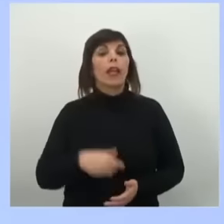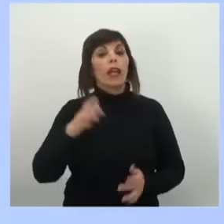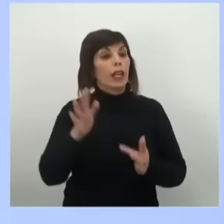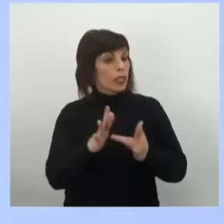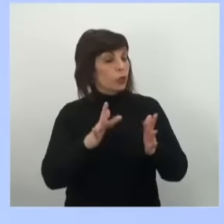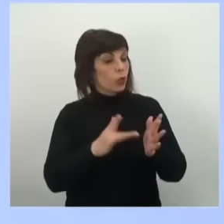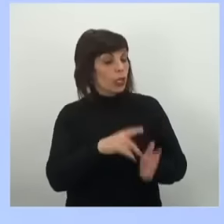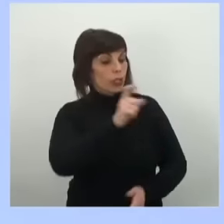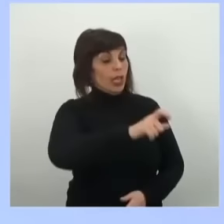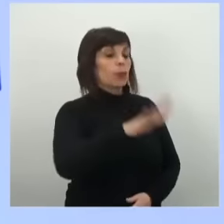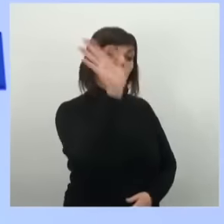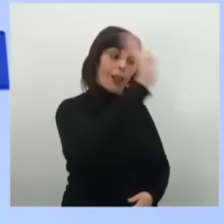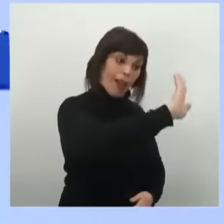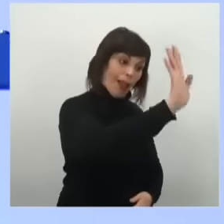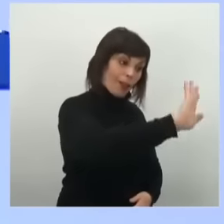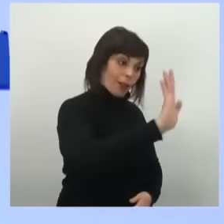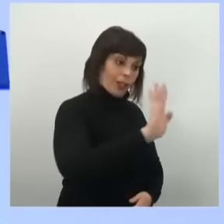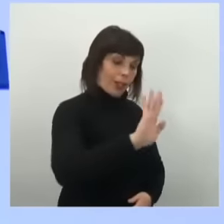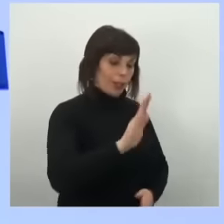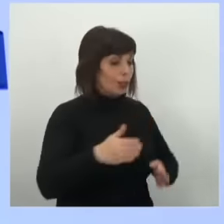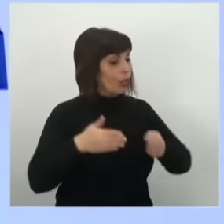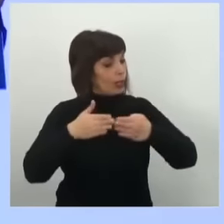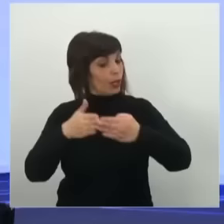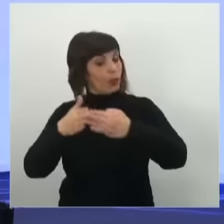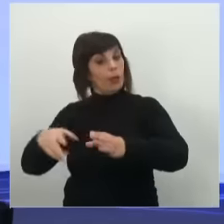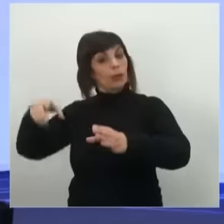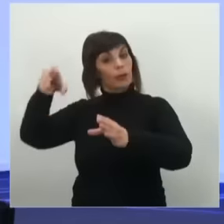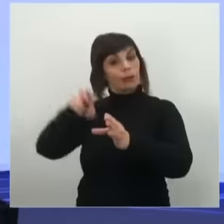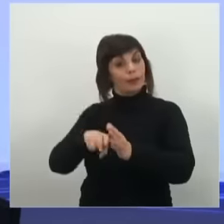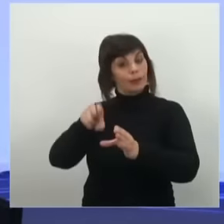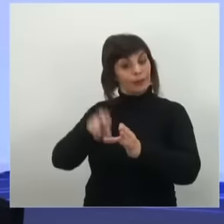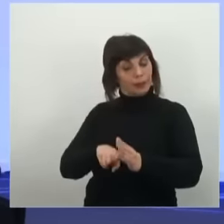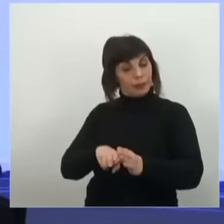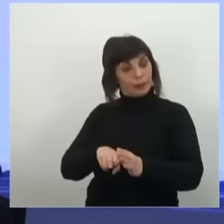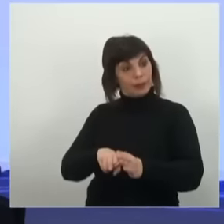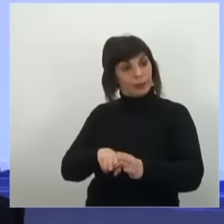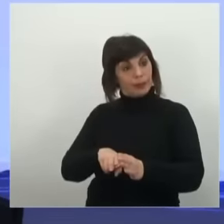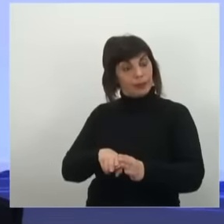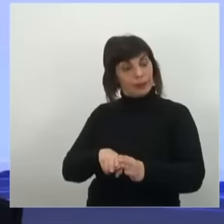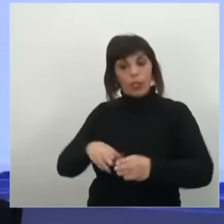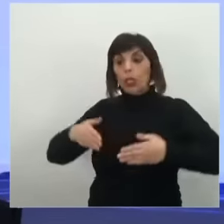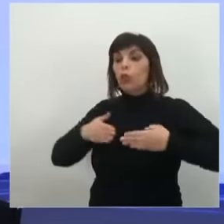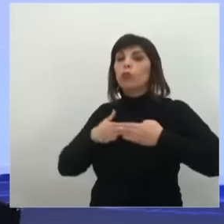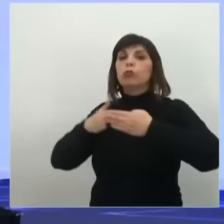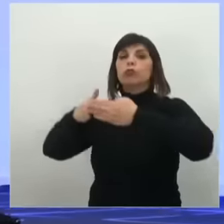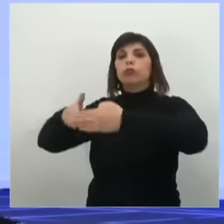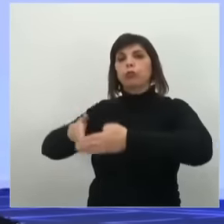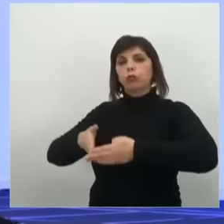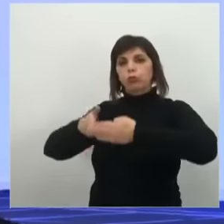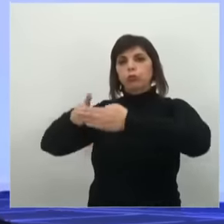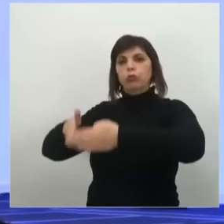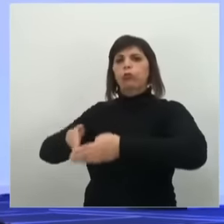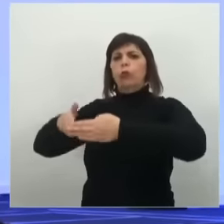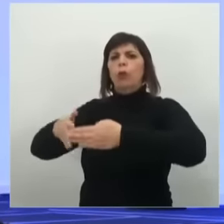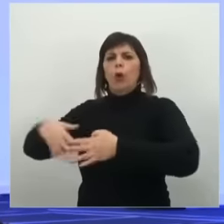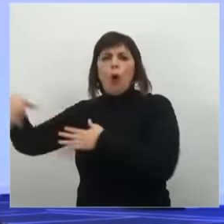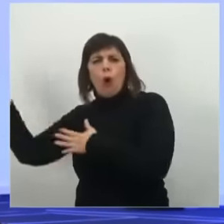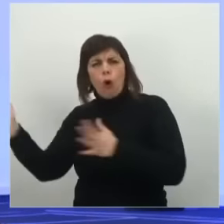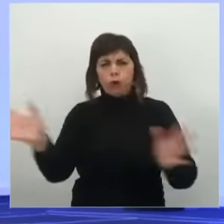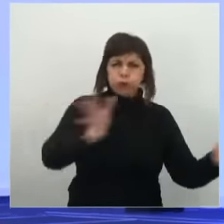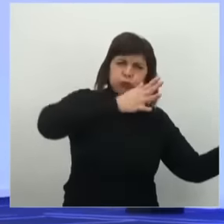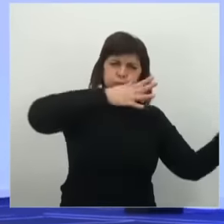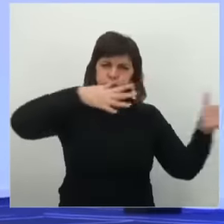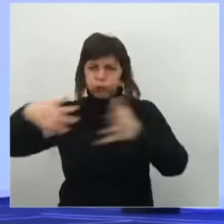tomaron como estaba en la barca y había también con él otras barcas pero se levantó una gran Tempestad de Viento y